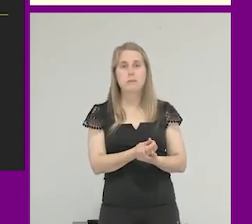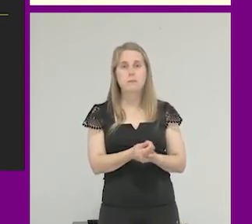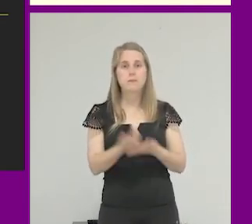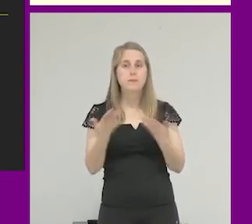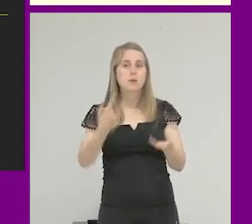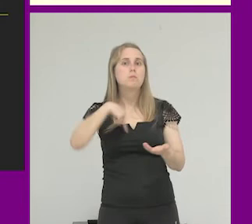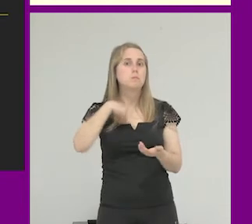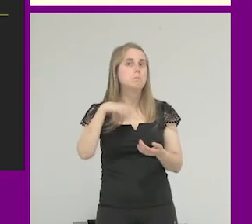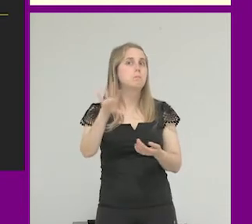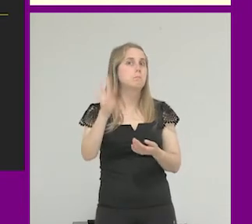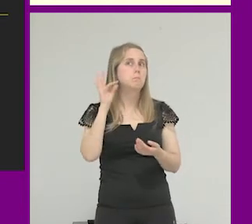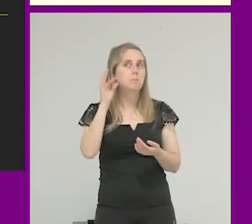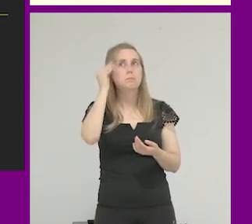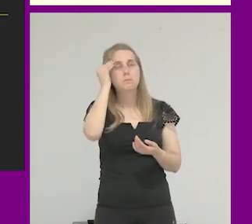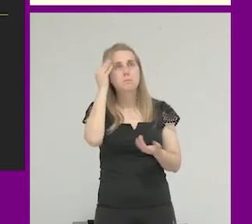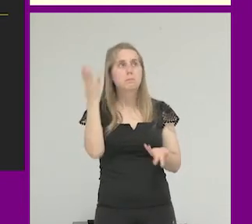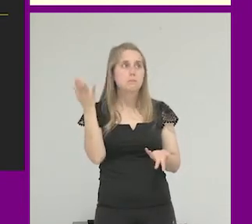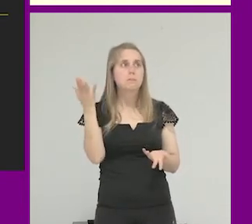Horregatik erabaki genuen,